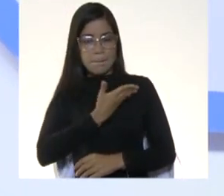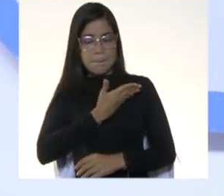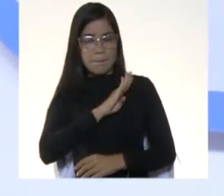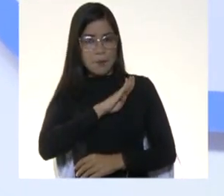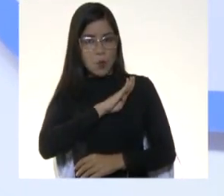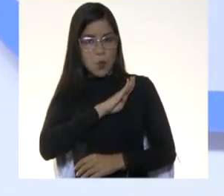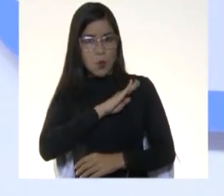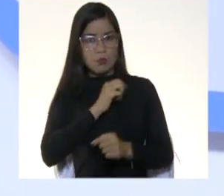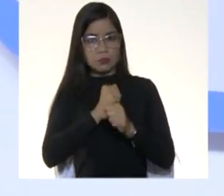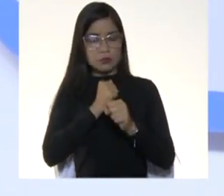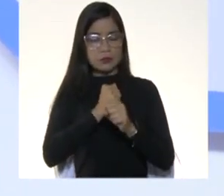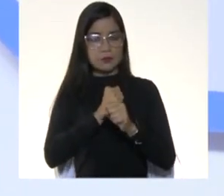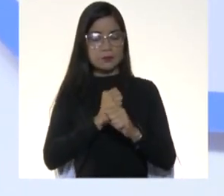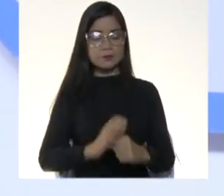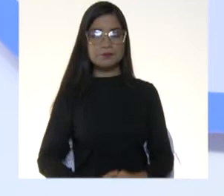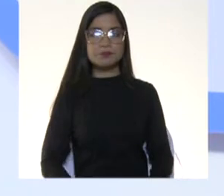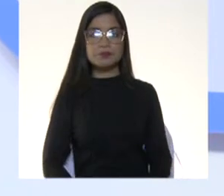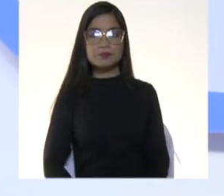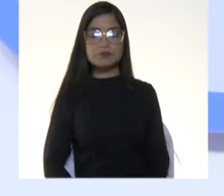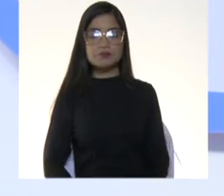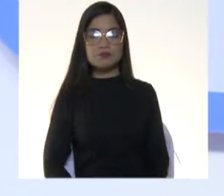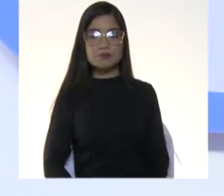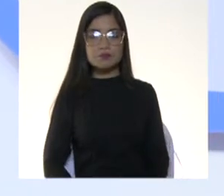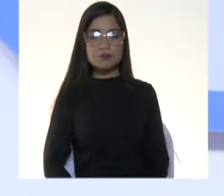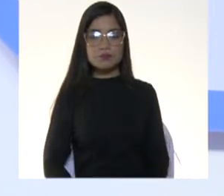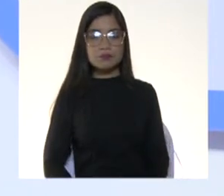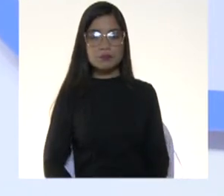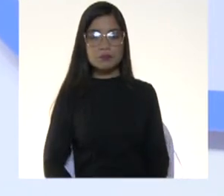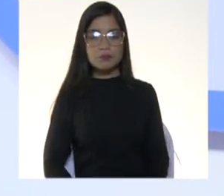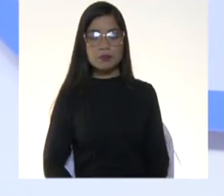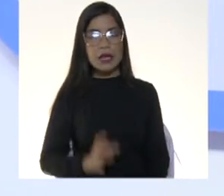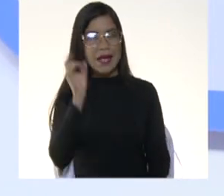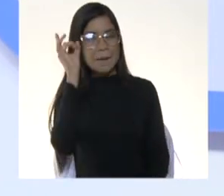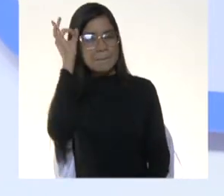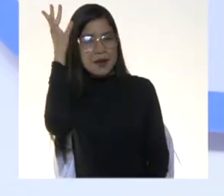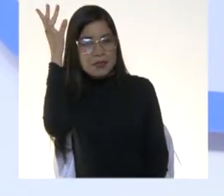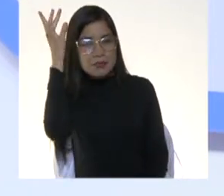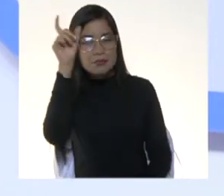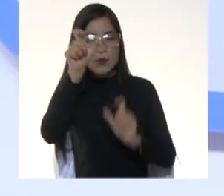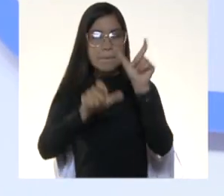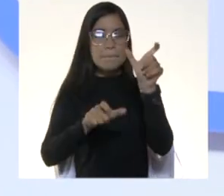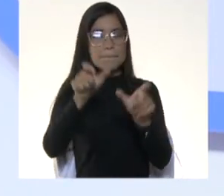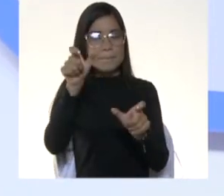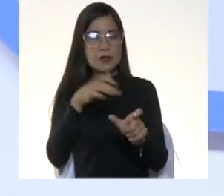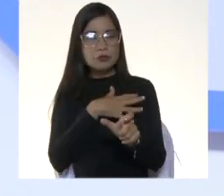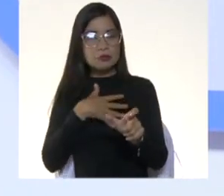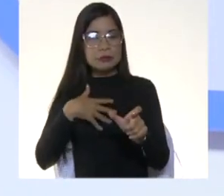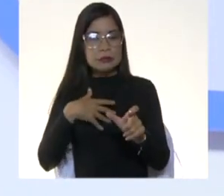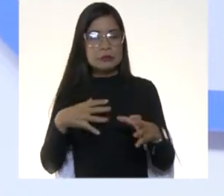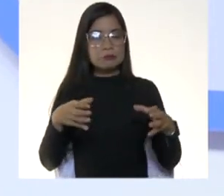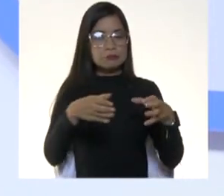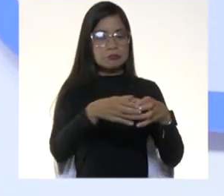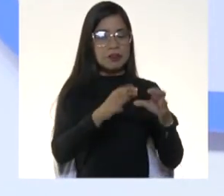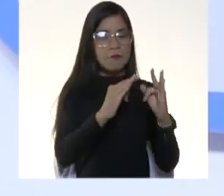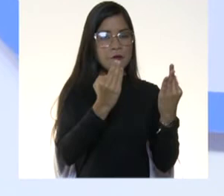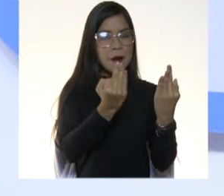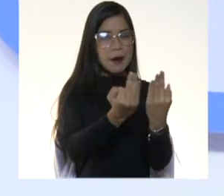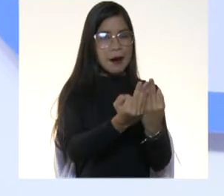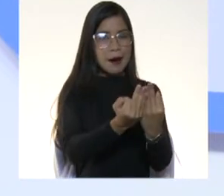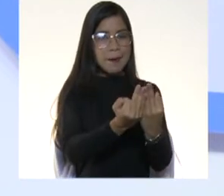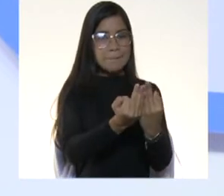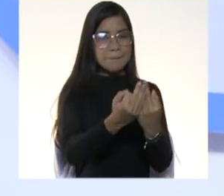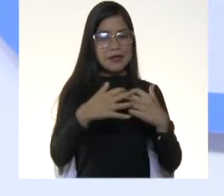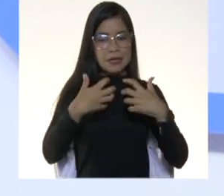de mano de obra calificada para entonces generar emprendimientos, cooperativas, unidades de producción familiar, empresas de